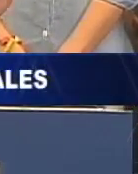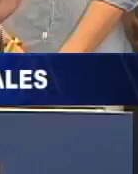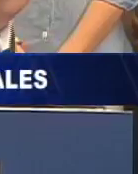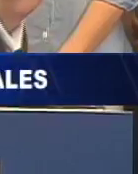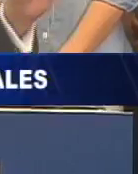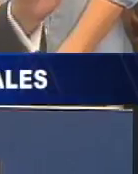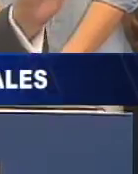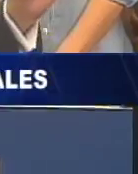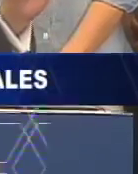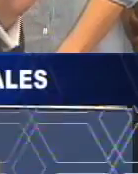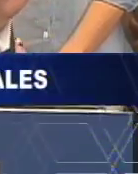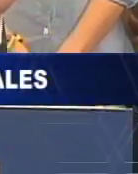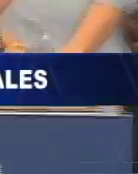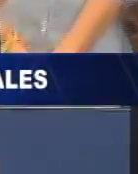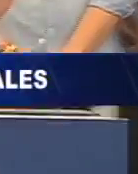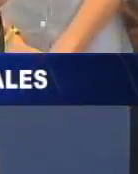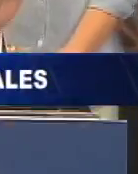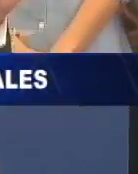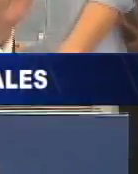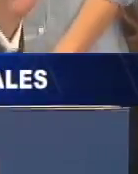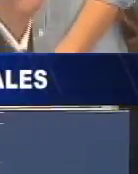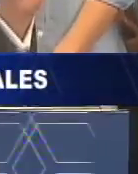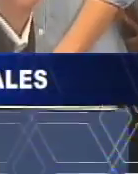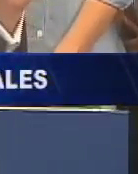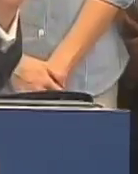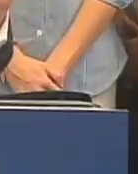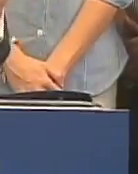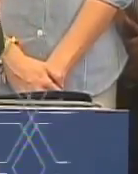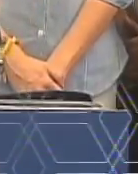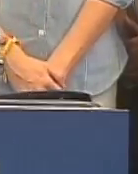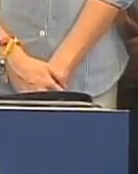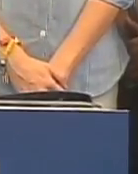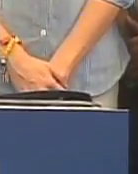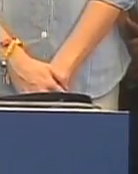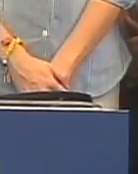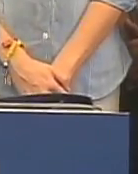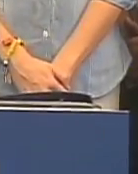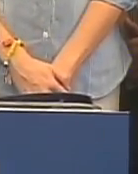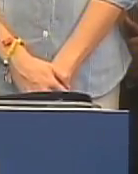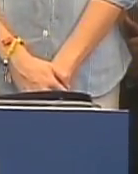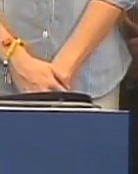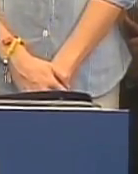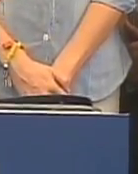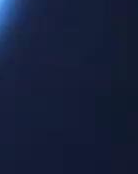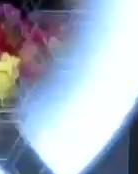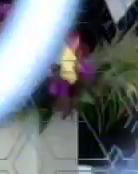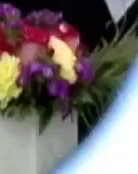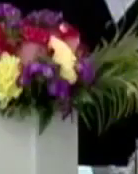Exige cumplir garantías. Candidato presidencial Henry Falcón denuncia irregularidades ante el CNE.